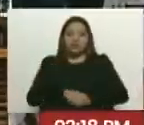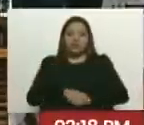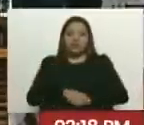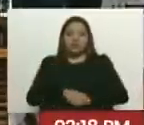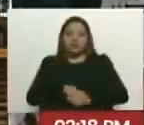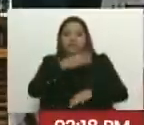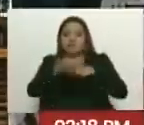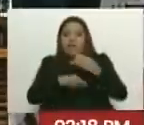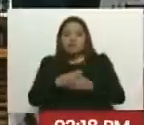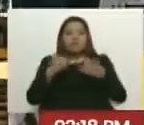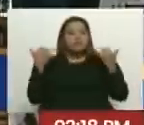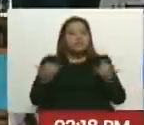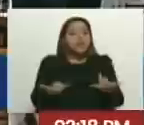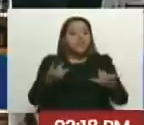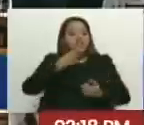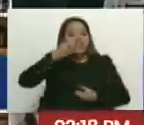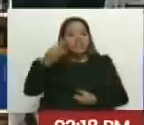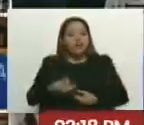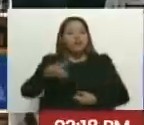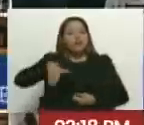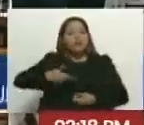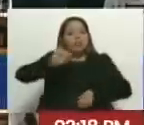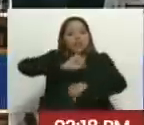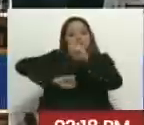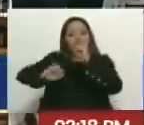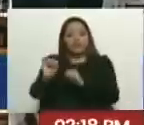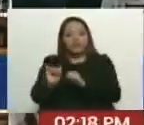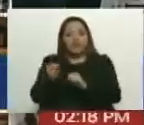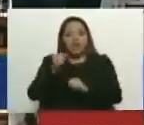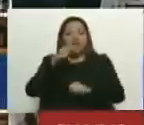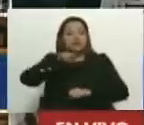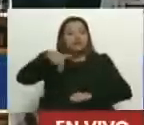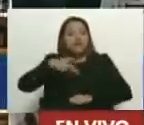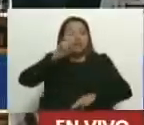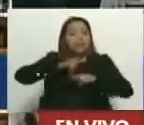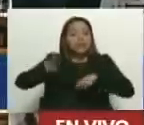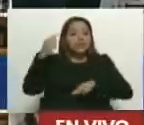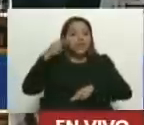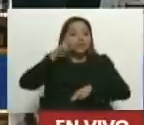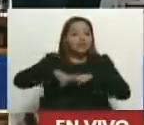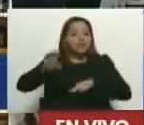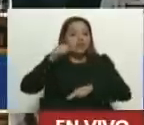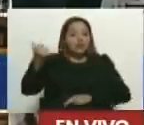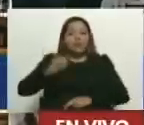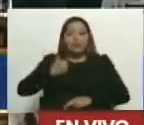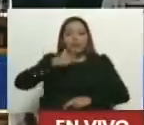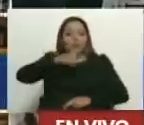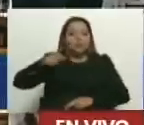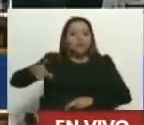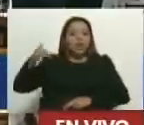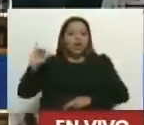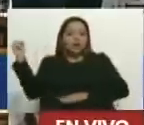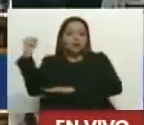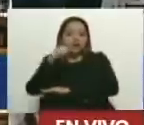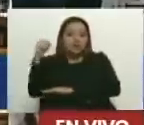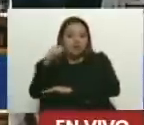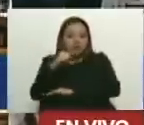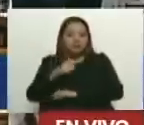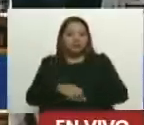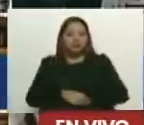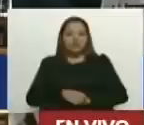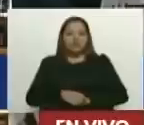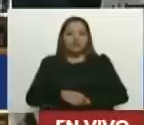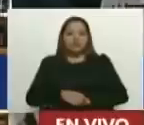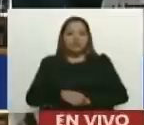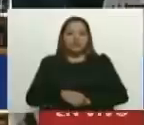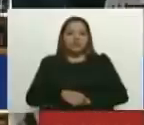convierta en acción concreta para defender a nuestros niños, nuestras niñas y a cualquier persona que se encuentre en el espectro autista en aplicación a la